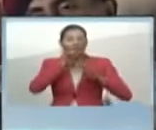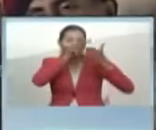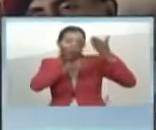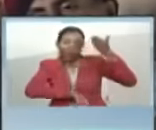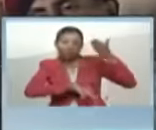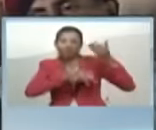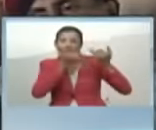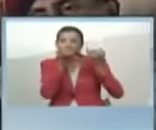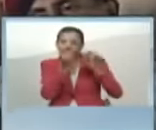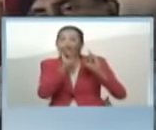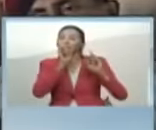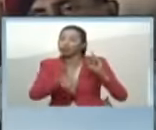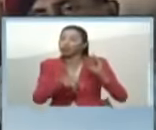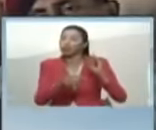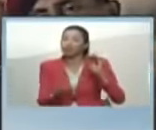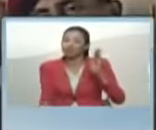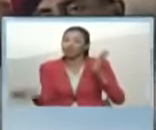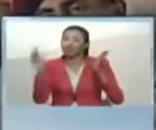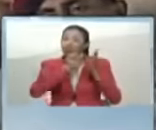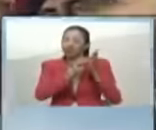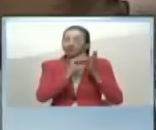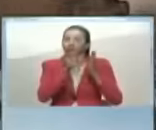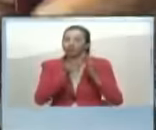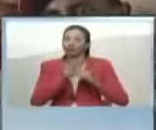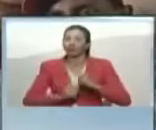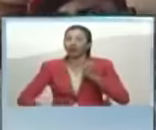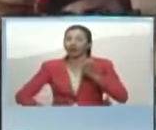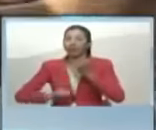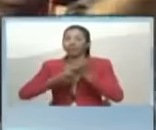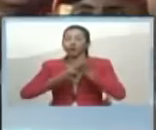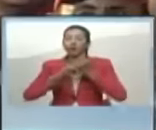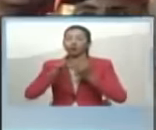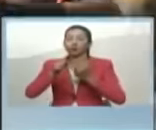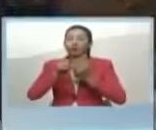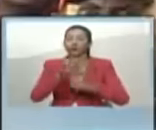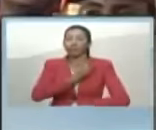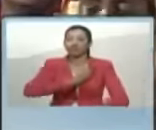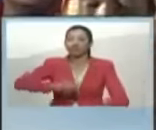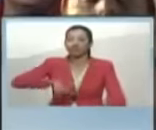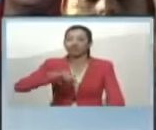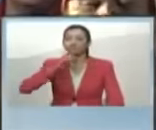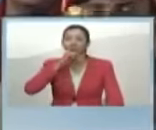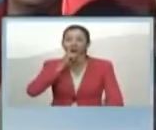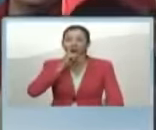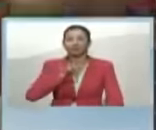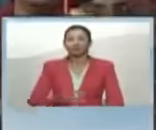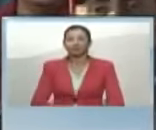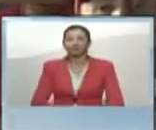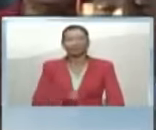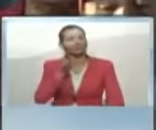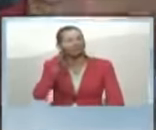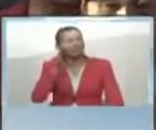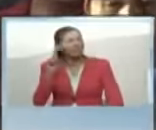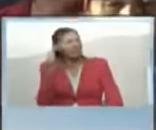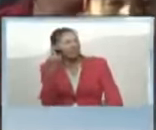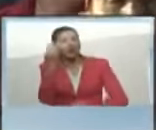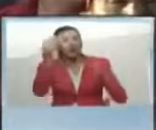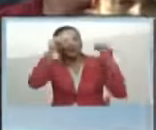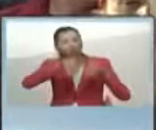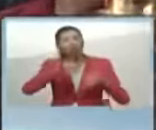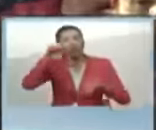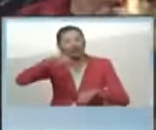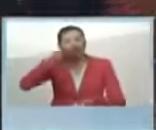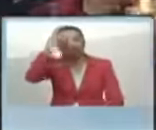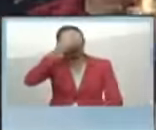lo tenemos que poner de primerito. El apoyo irrestricto al presidente Nicolás Maduro Moro. Ese es el primer acuerdo de este